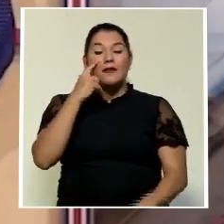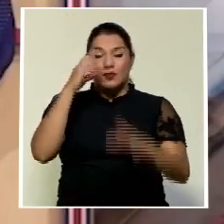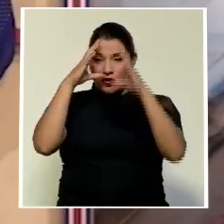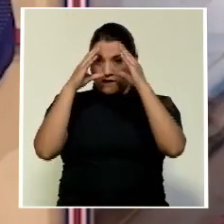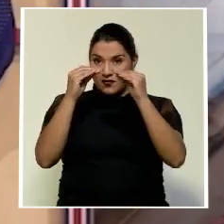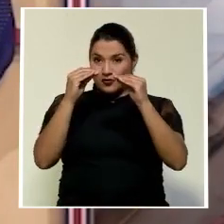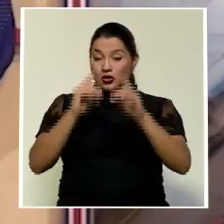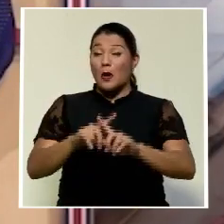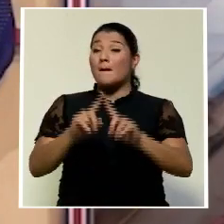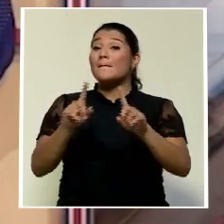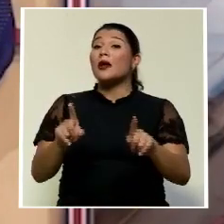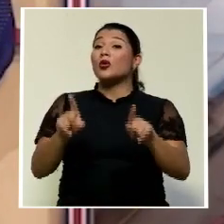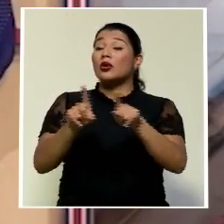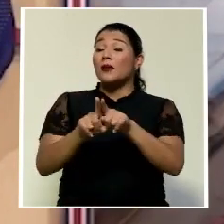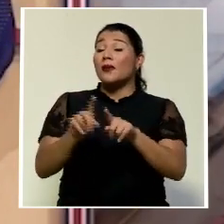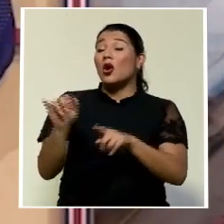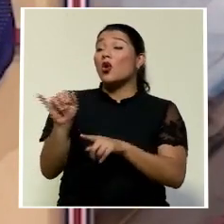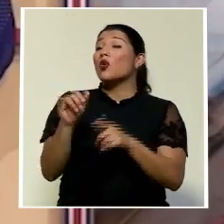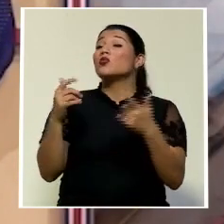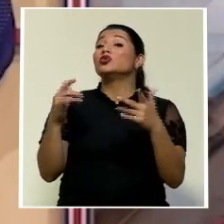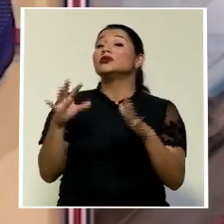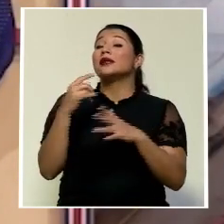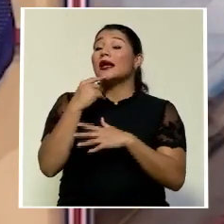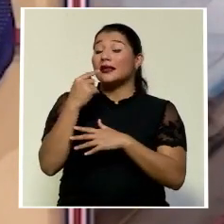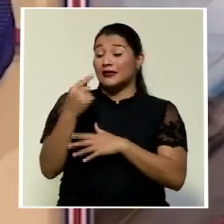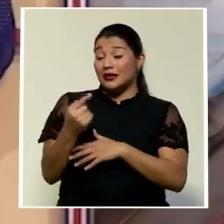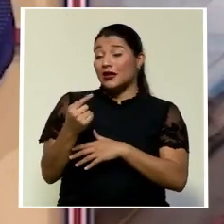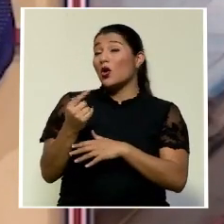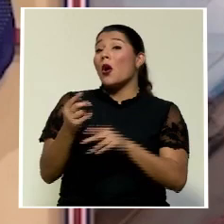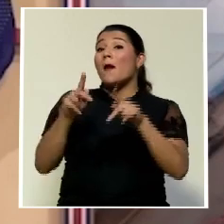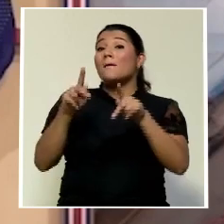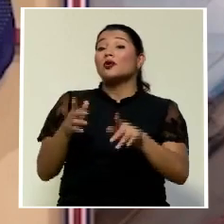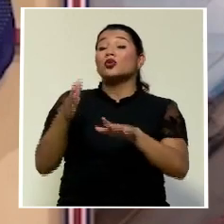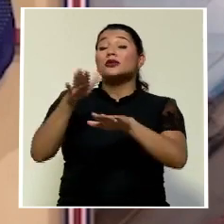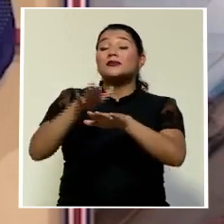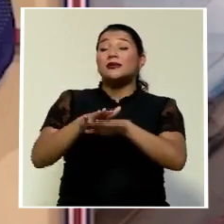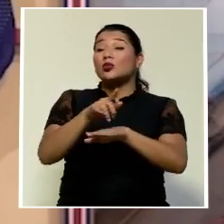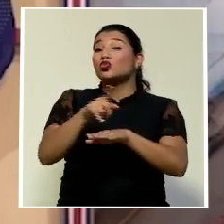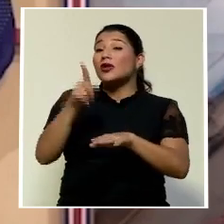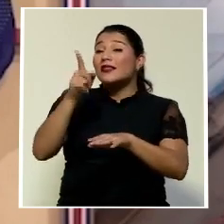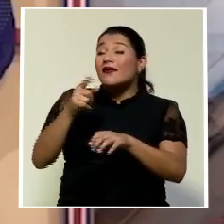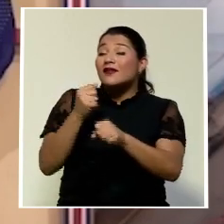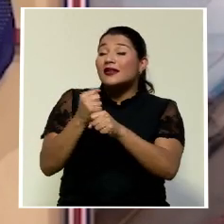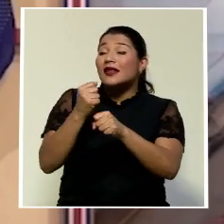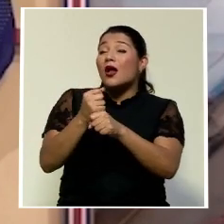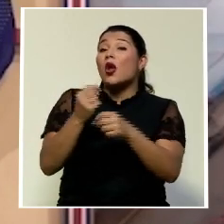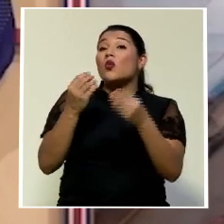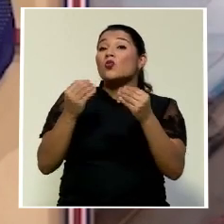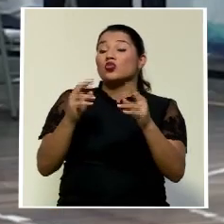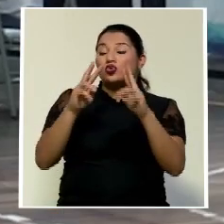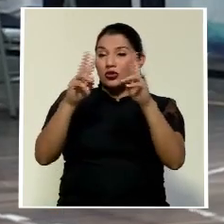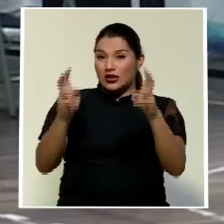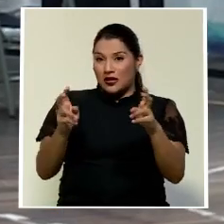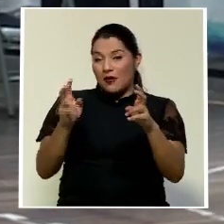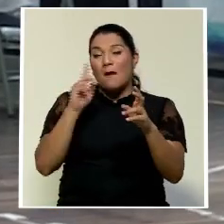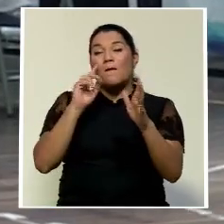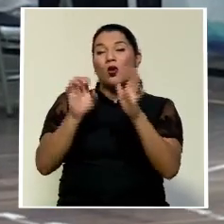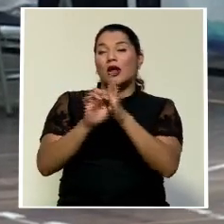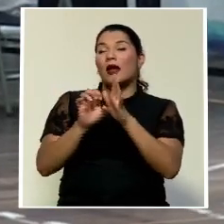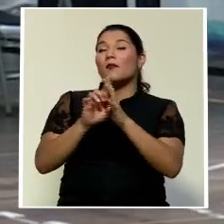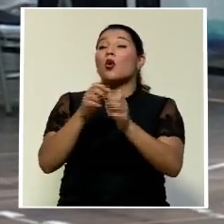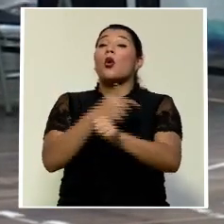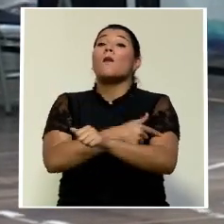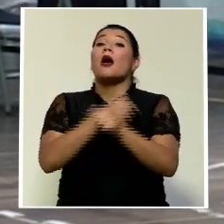pero también, como lo indicaba el experto, se tienen que trabajar muchos temas, entre ellos la vacunación. Se hacen